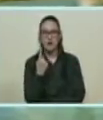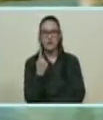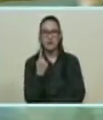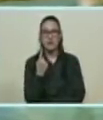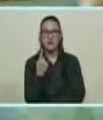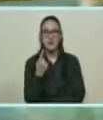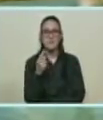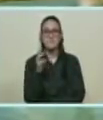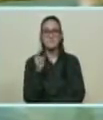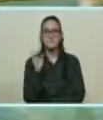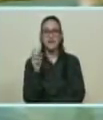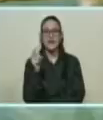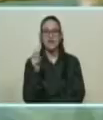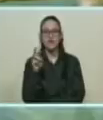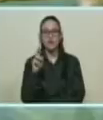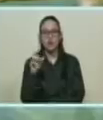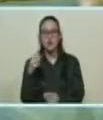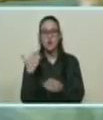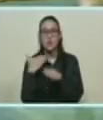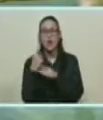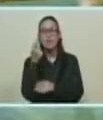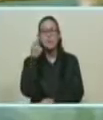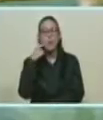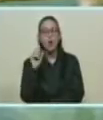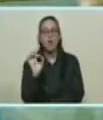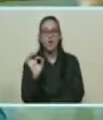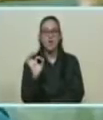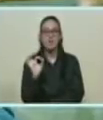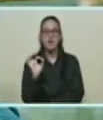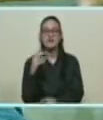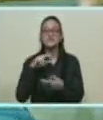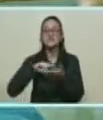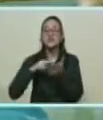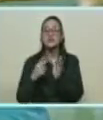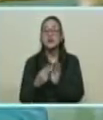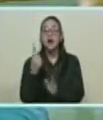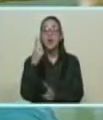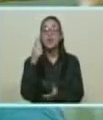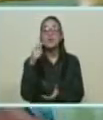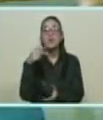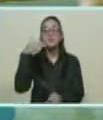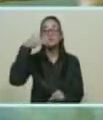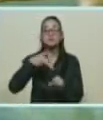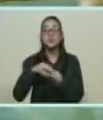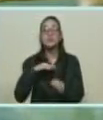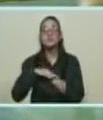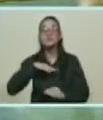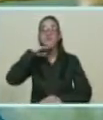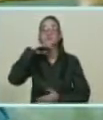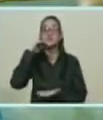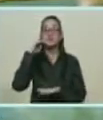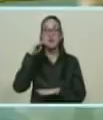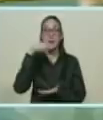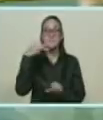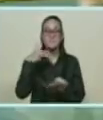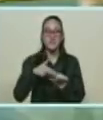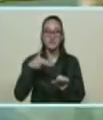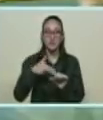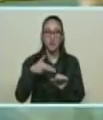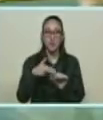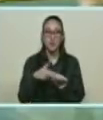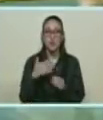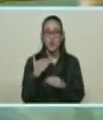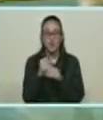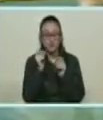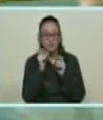de petróleo. Ese es el valor. Cada Petro, un barril. Y hay sorpresa. Forma parte de las